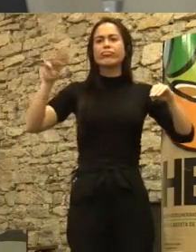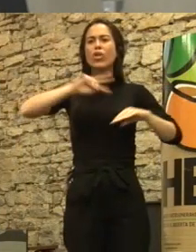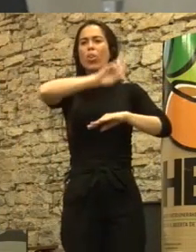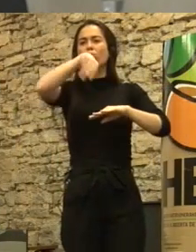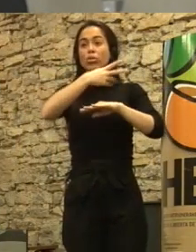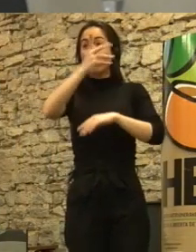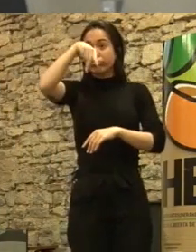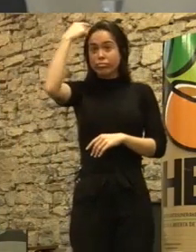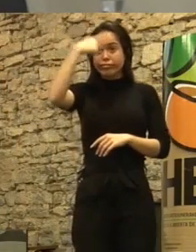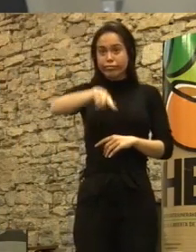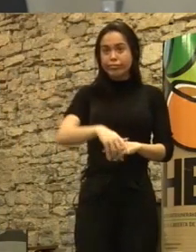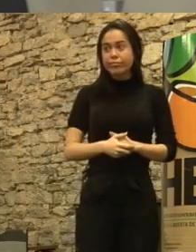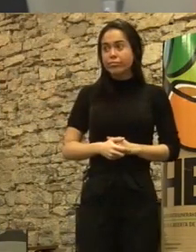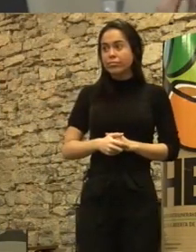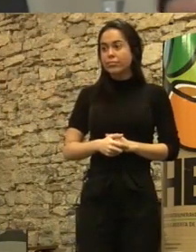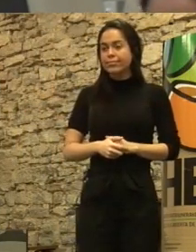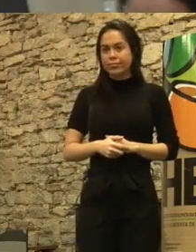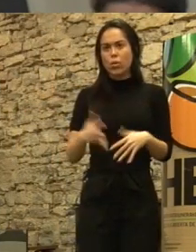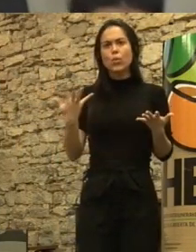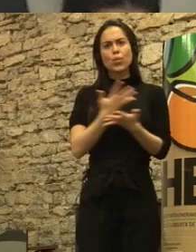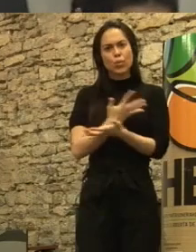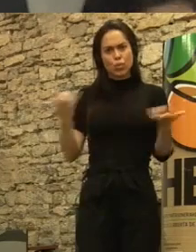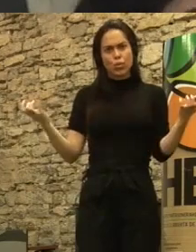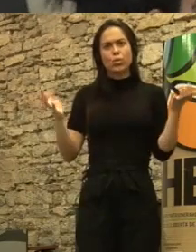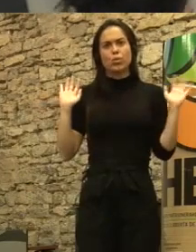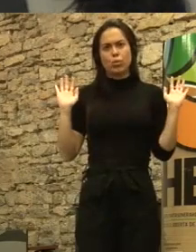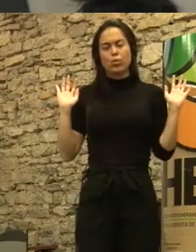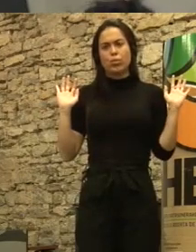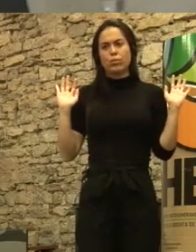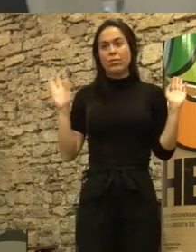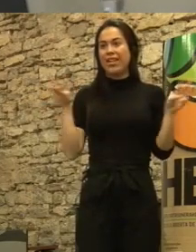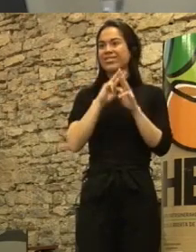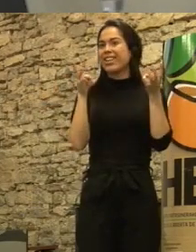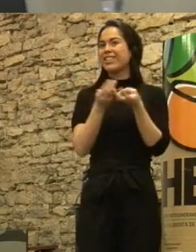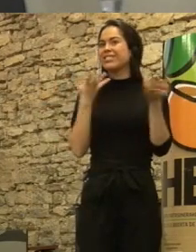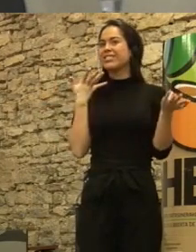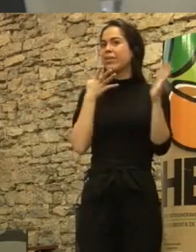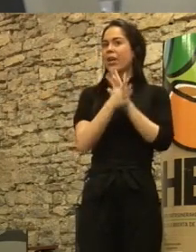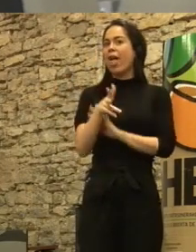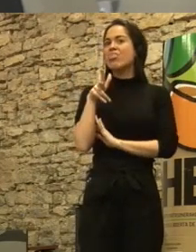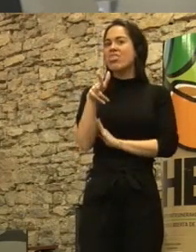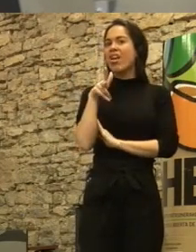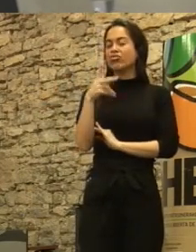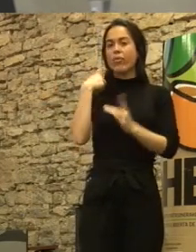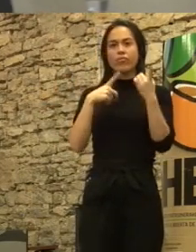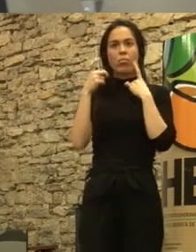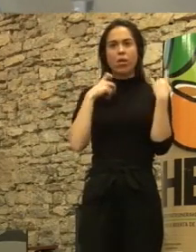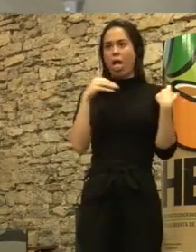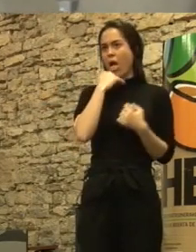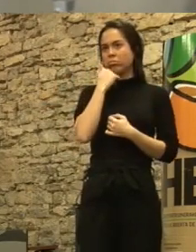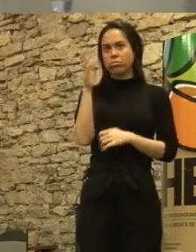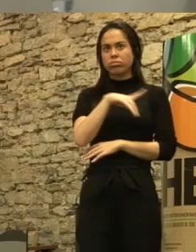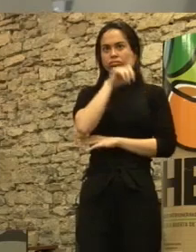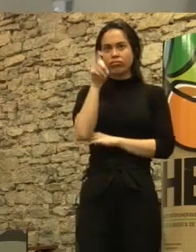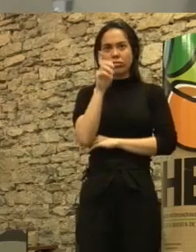sabía. Es muy grave. Internet es derecho a la información. Es algo vital. Es algo que